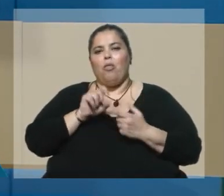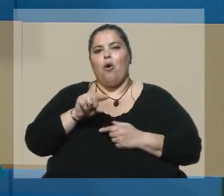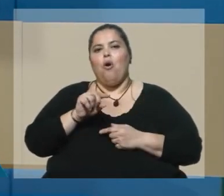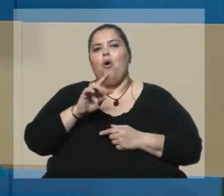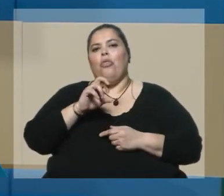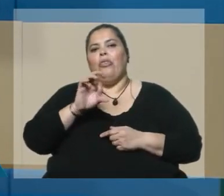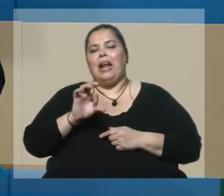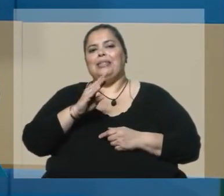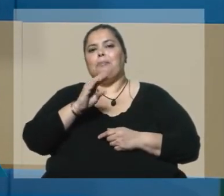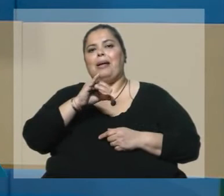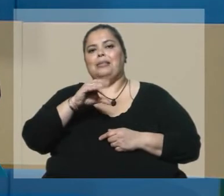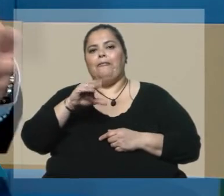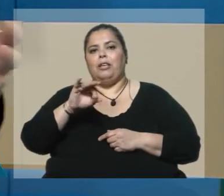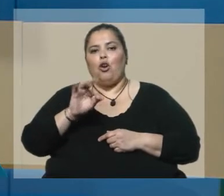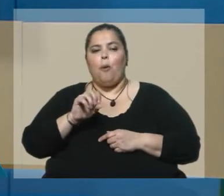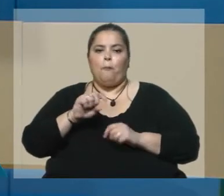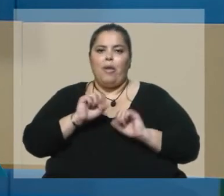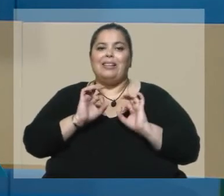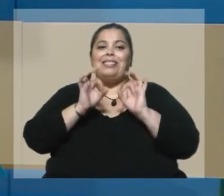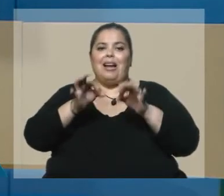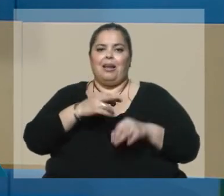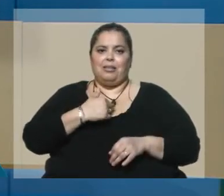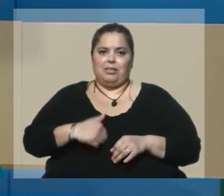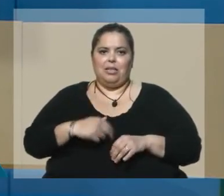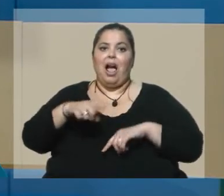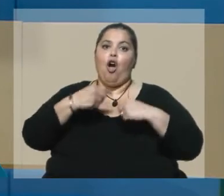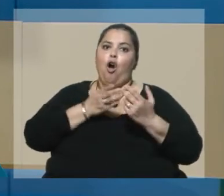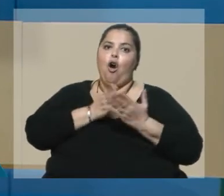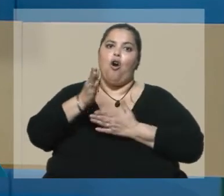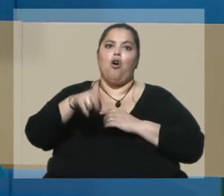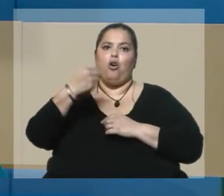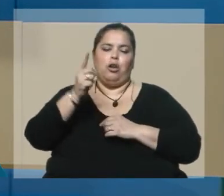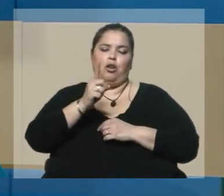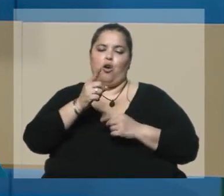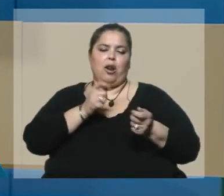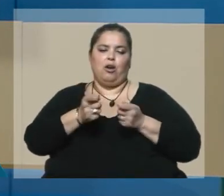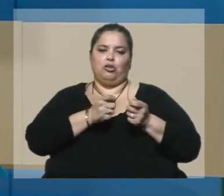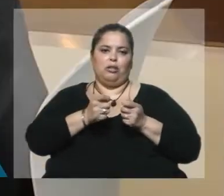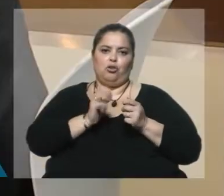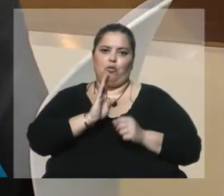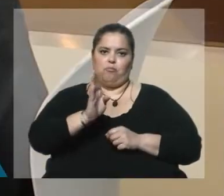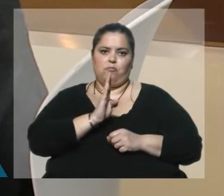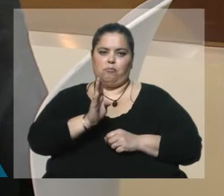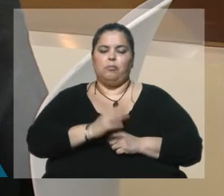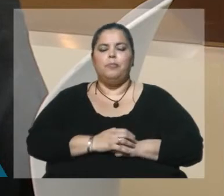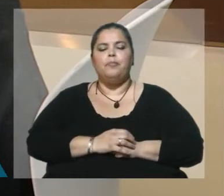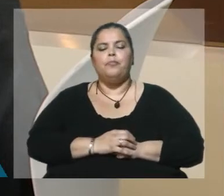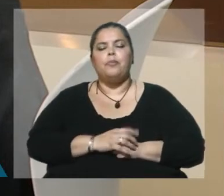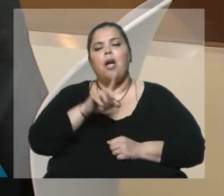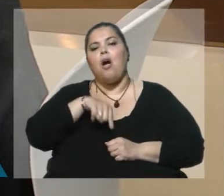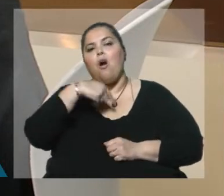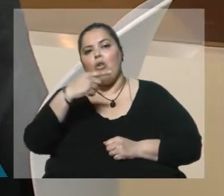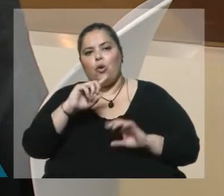se puede llegar a China por otro camino y y no tanto con una negociación bilateral la última La Última cortita